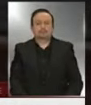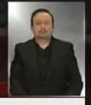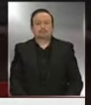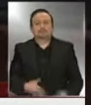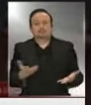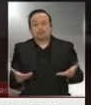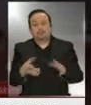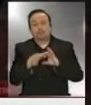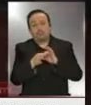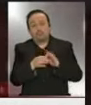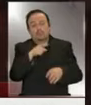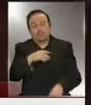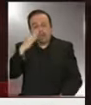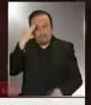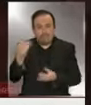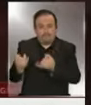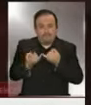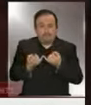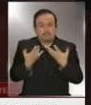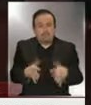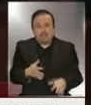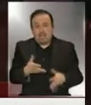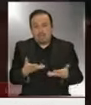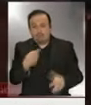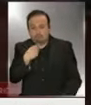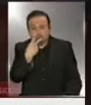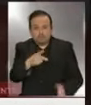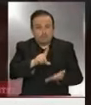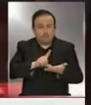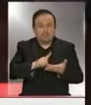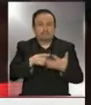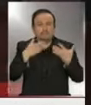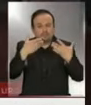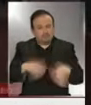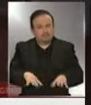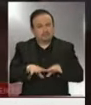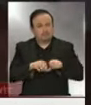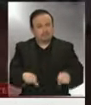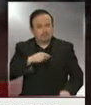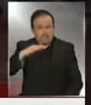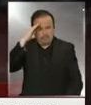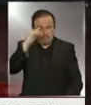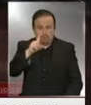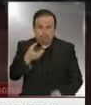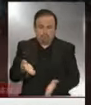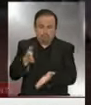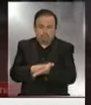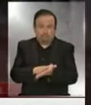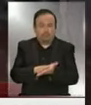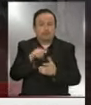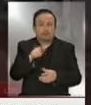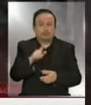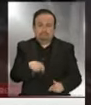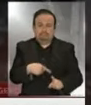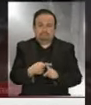Juan Manuel, bueno, muchas gracias, capitán. Esto es lo que podemos percibir hasta ahora en este lugar. Como ya confirmó el capitán, un muerto sería lo que se